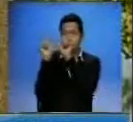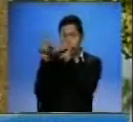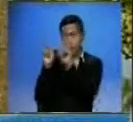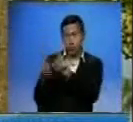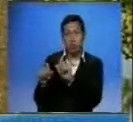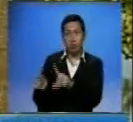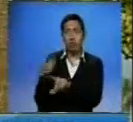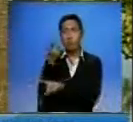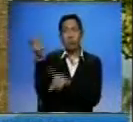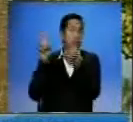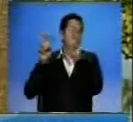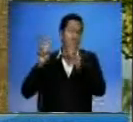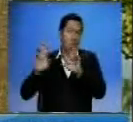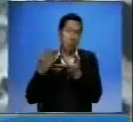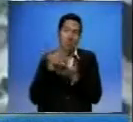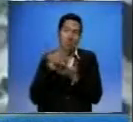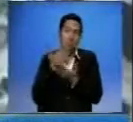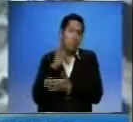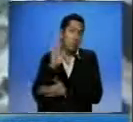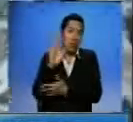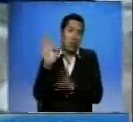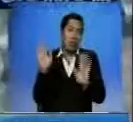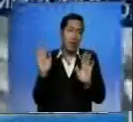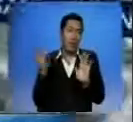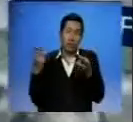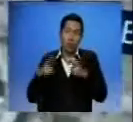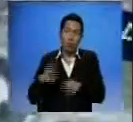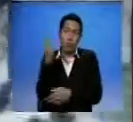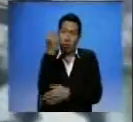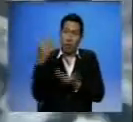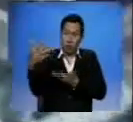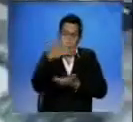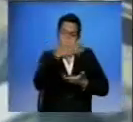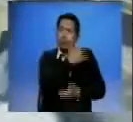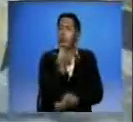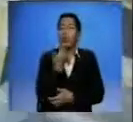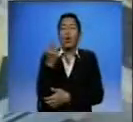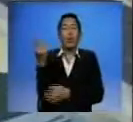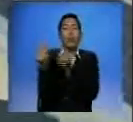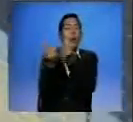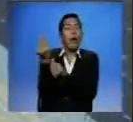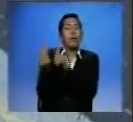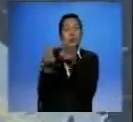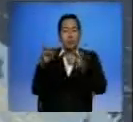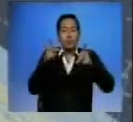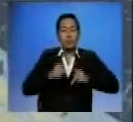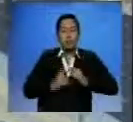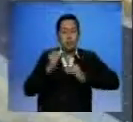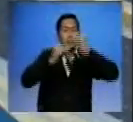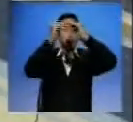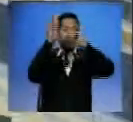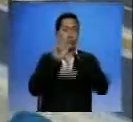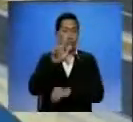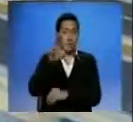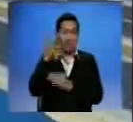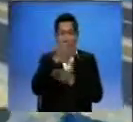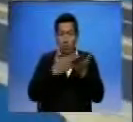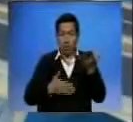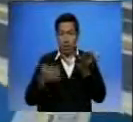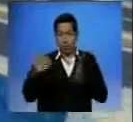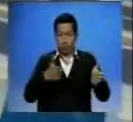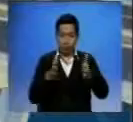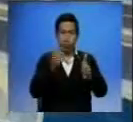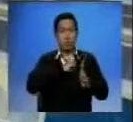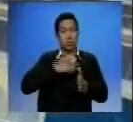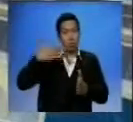sobre ese ofrecimiento. También acerca de la recaudación de dinero para construir el puente en el kilómetro 3.5 de la